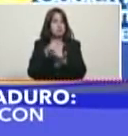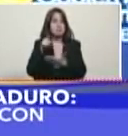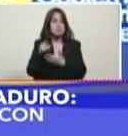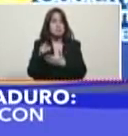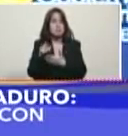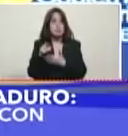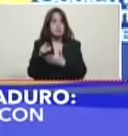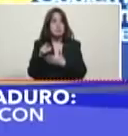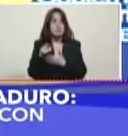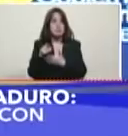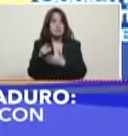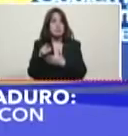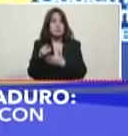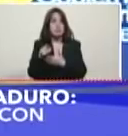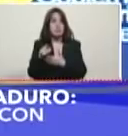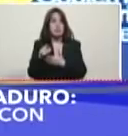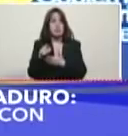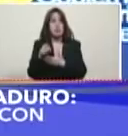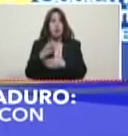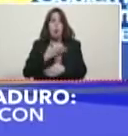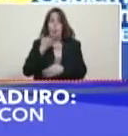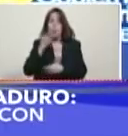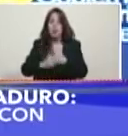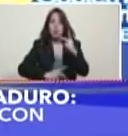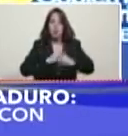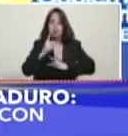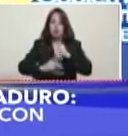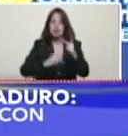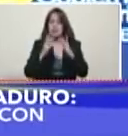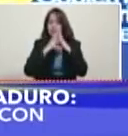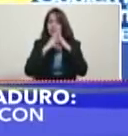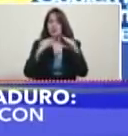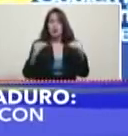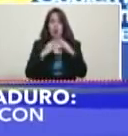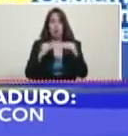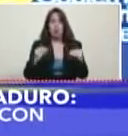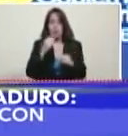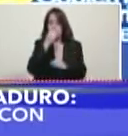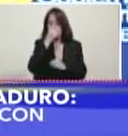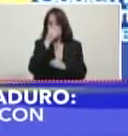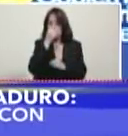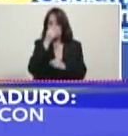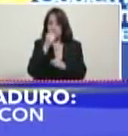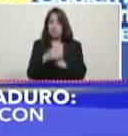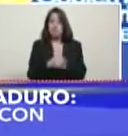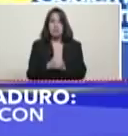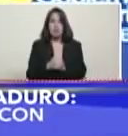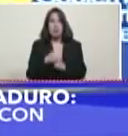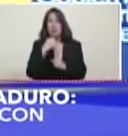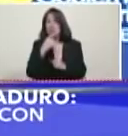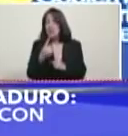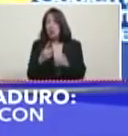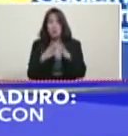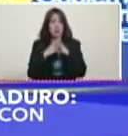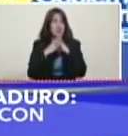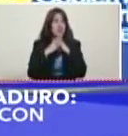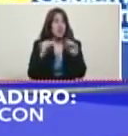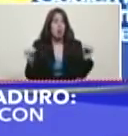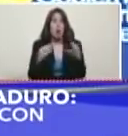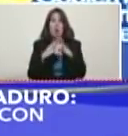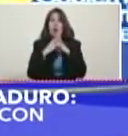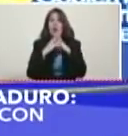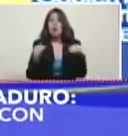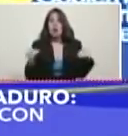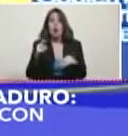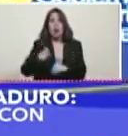farmacéutica puede producir todo. Cuando digo todo, digo todo lo que necesita